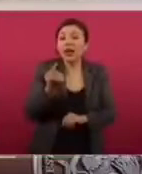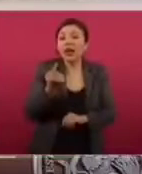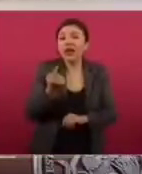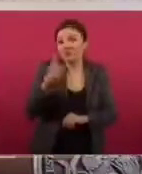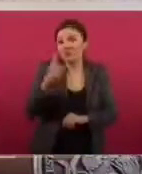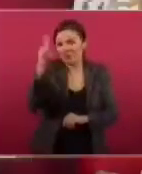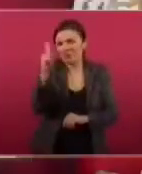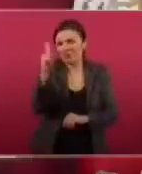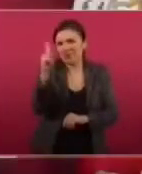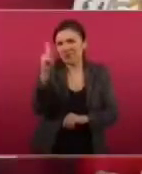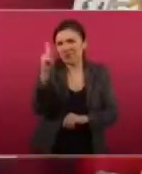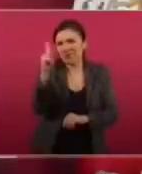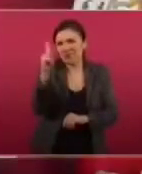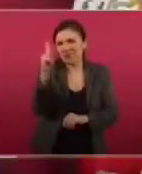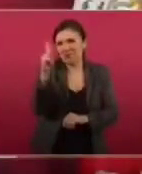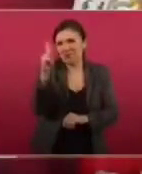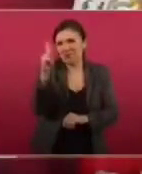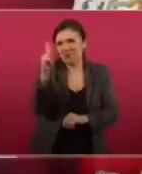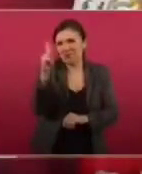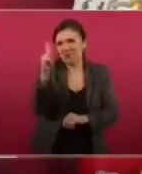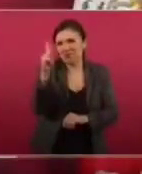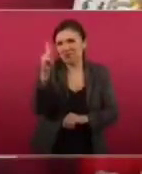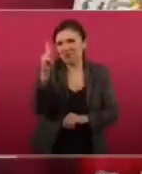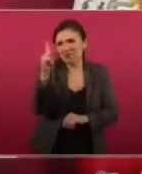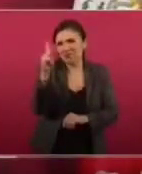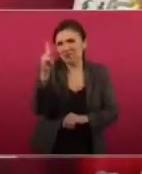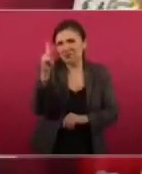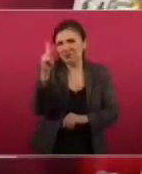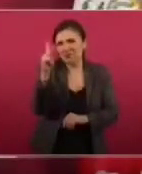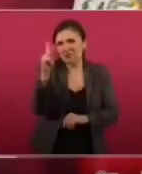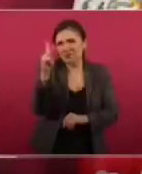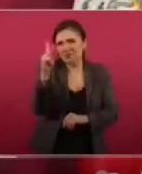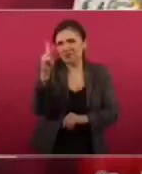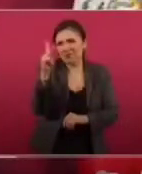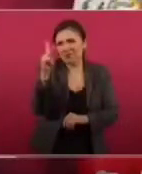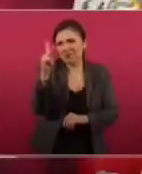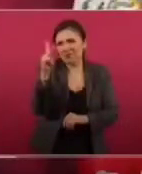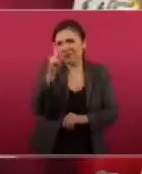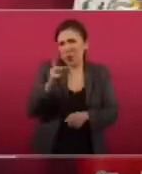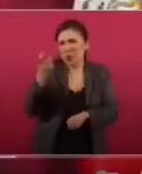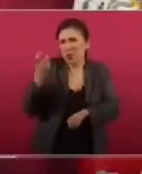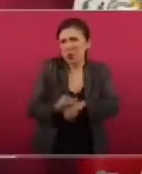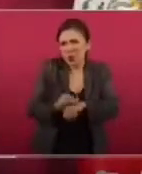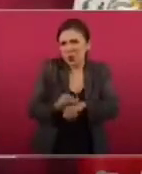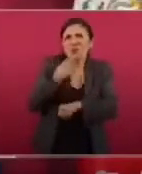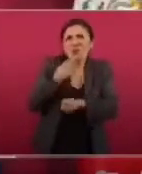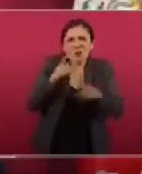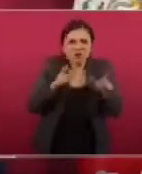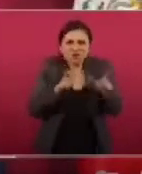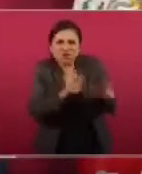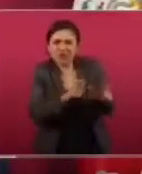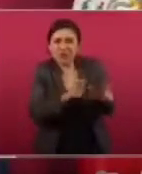ultraconservadores. Ojetes, en mi país les dicen ojetes, señor presidente, son más ojetes. Es